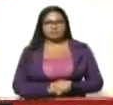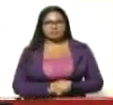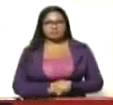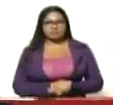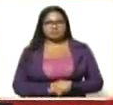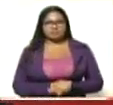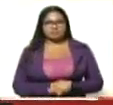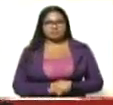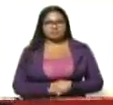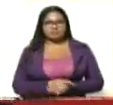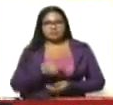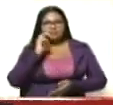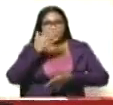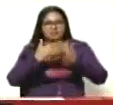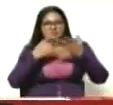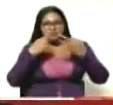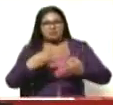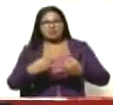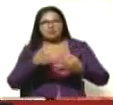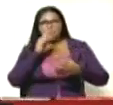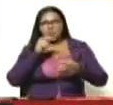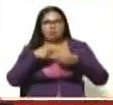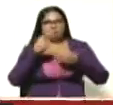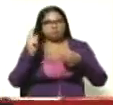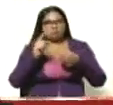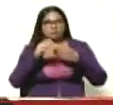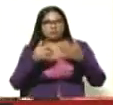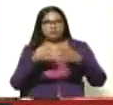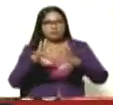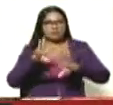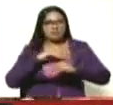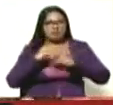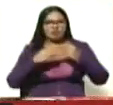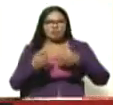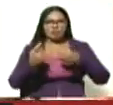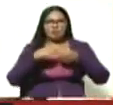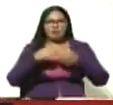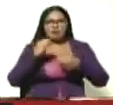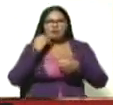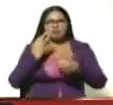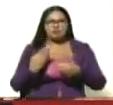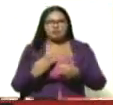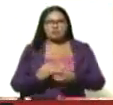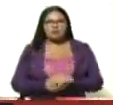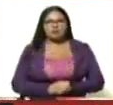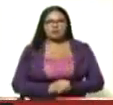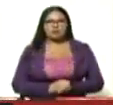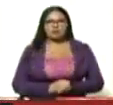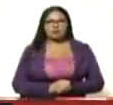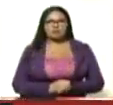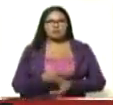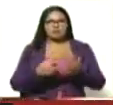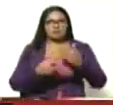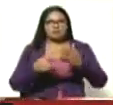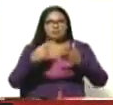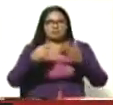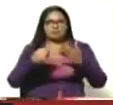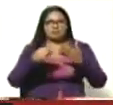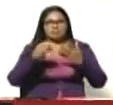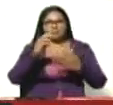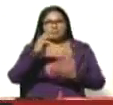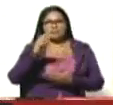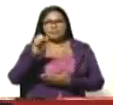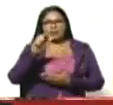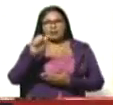Además, esa Real Academia se desacreditó al aceptar como parte del idioma castellano una palabreja